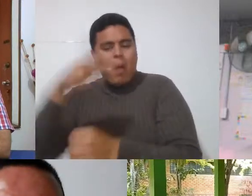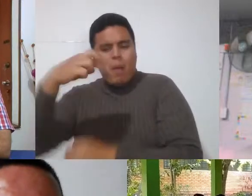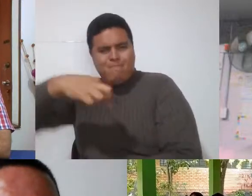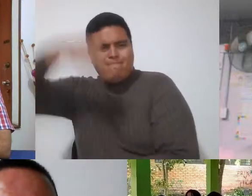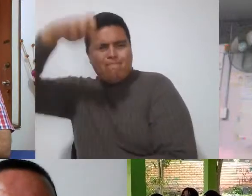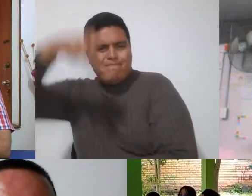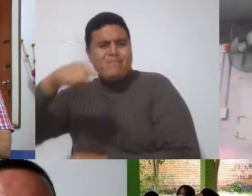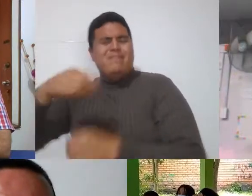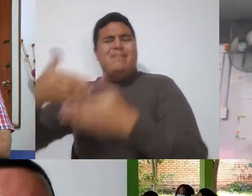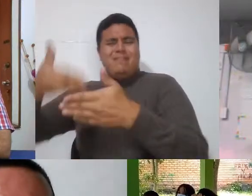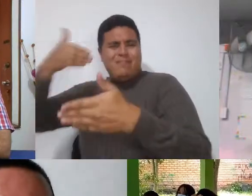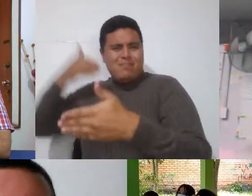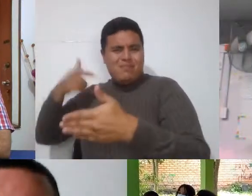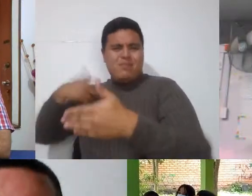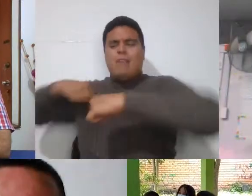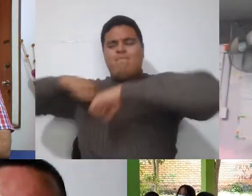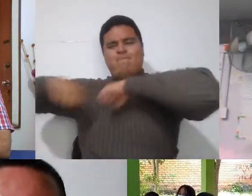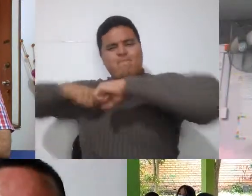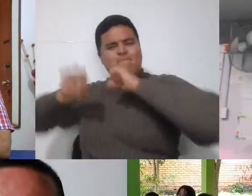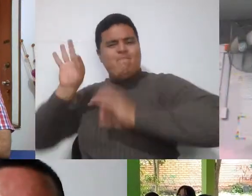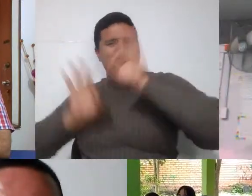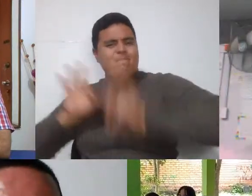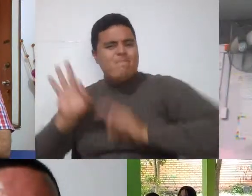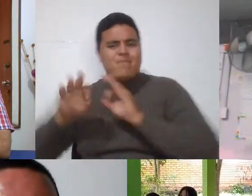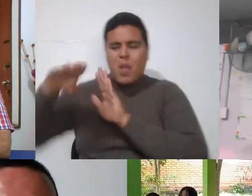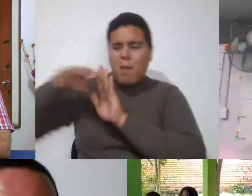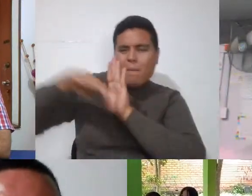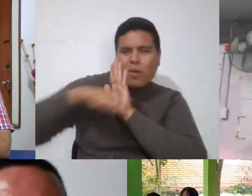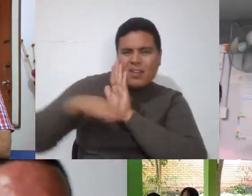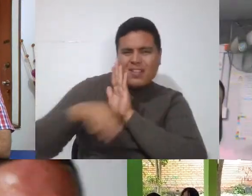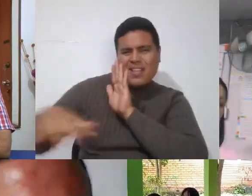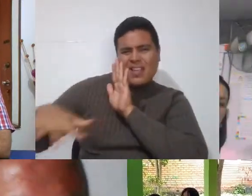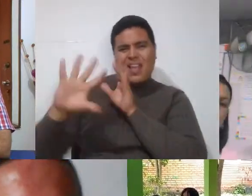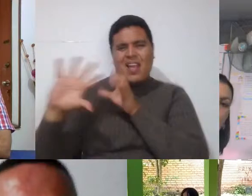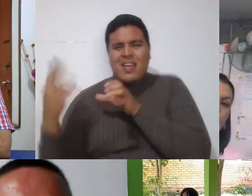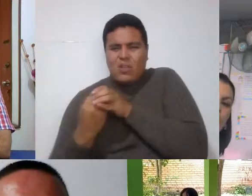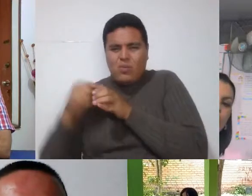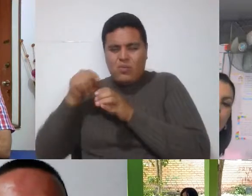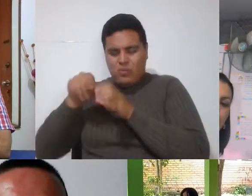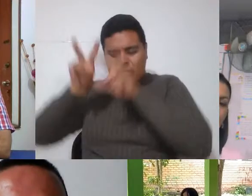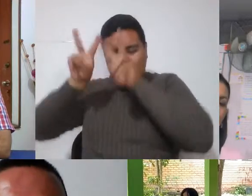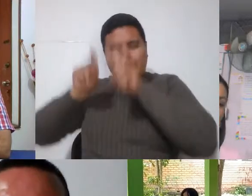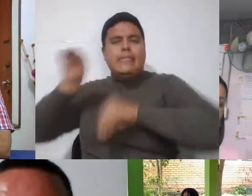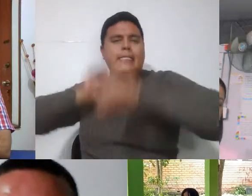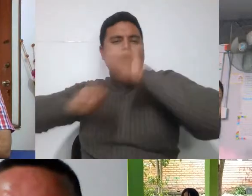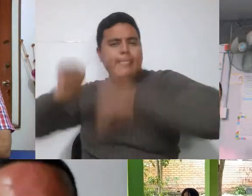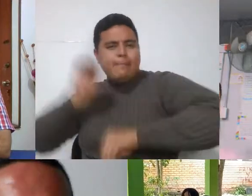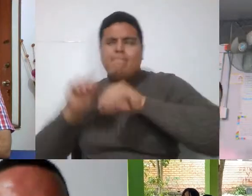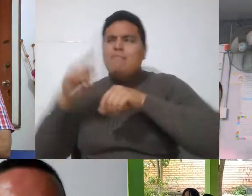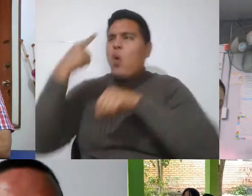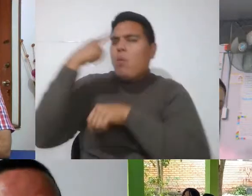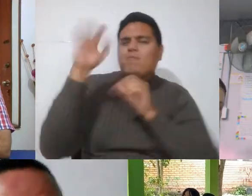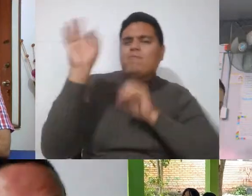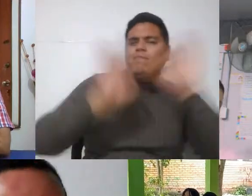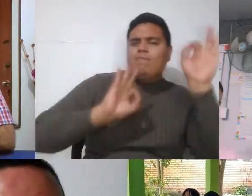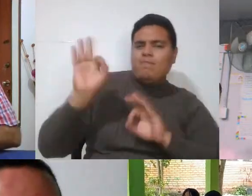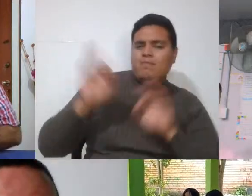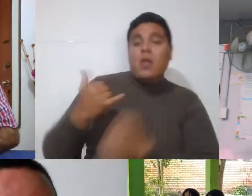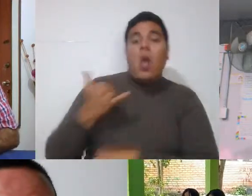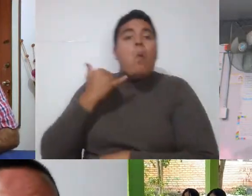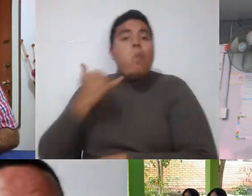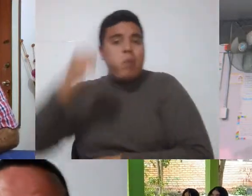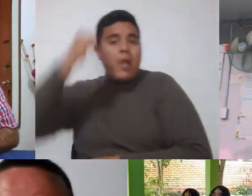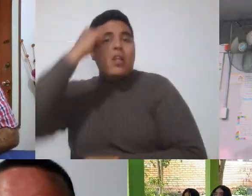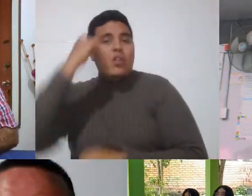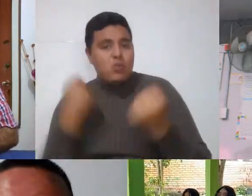tanto tiempo en esto de la estructuración de las políticas de inclusión. Pues tenemos dos docentes de apoyo, tenemos una docente orientadora y un compromiso